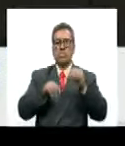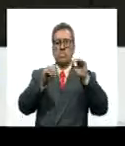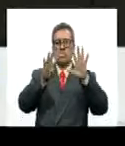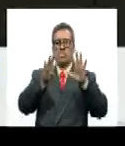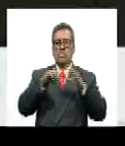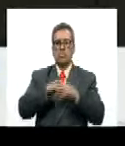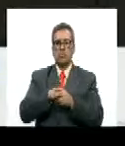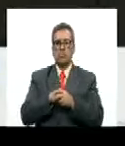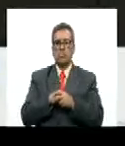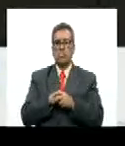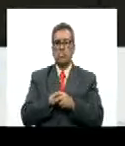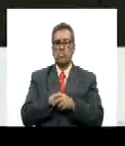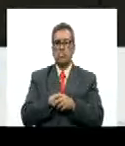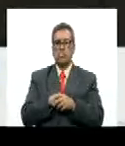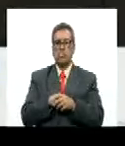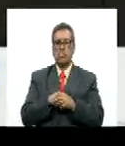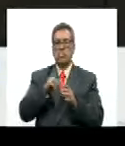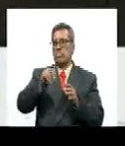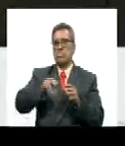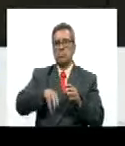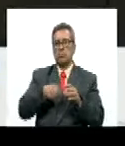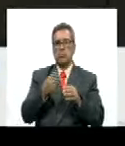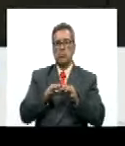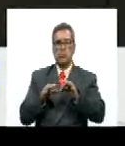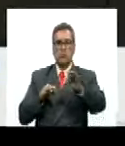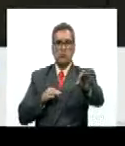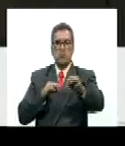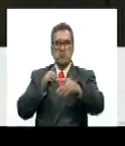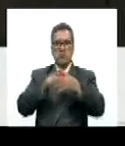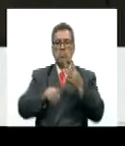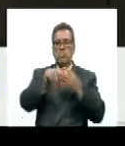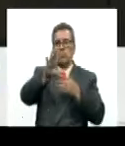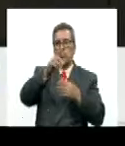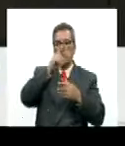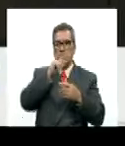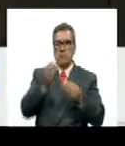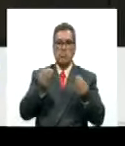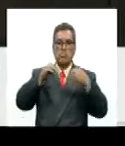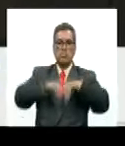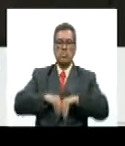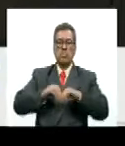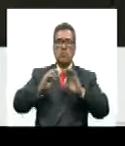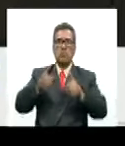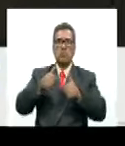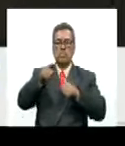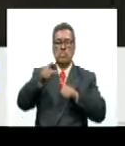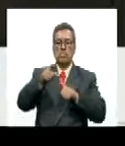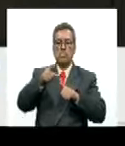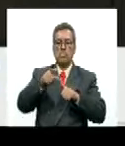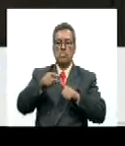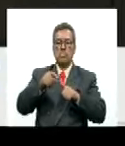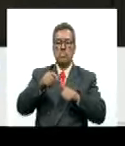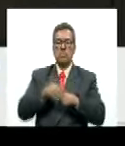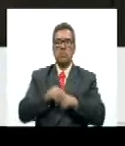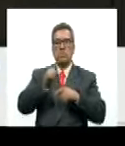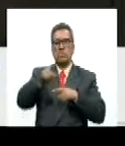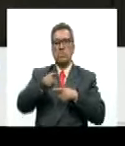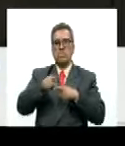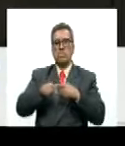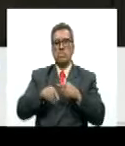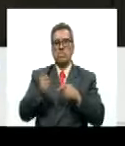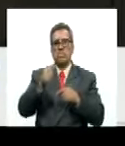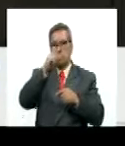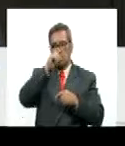6º, 7º, 8º, 9º, no se puede prorrogar por 5 años, porque el acuerdo marco original, el espíritu, es que sea